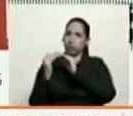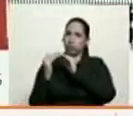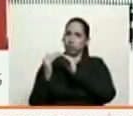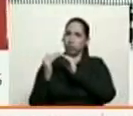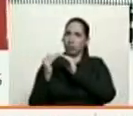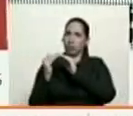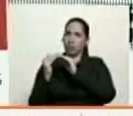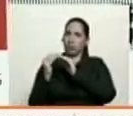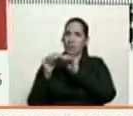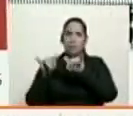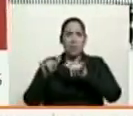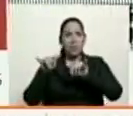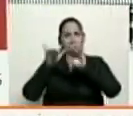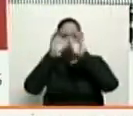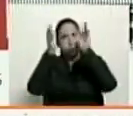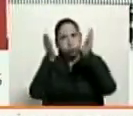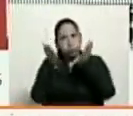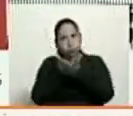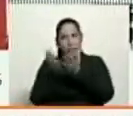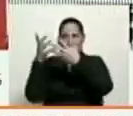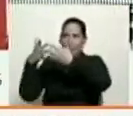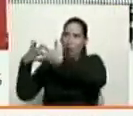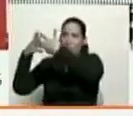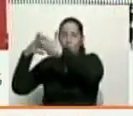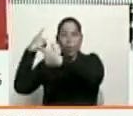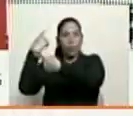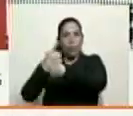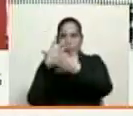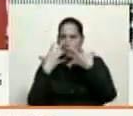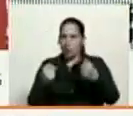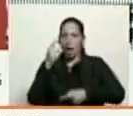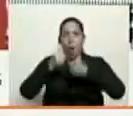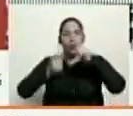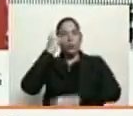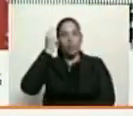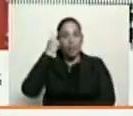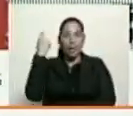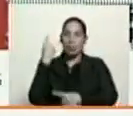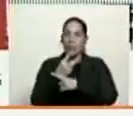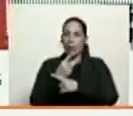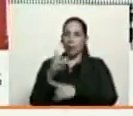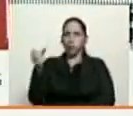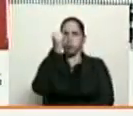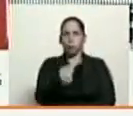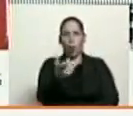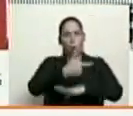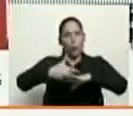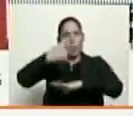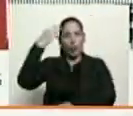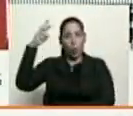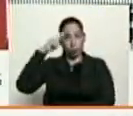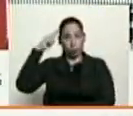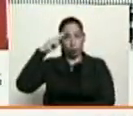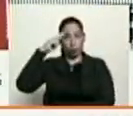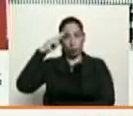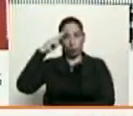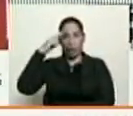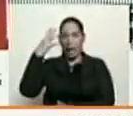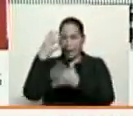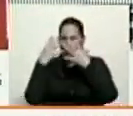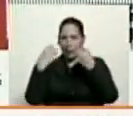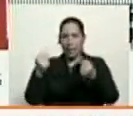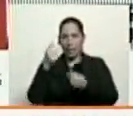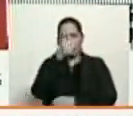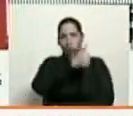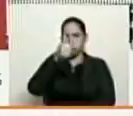Vivimos en la misma vecindad que Estados Unidos tiene que entender. Algún día tiene que llegar ahí un gobierno racional que entienda que cada